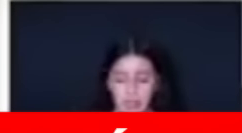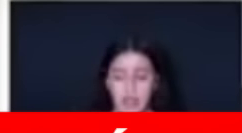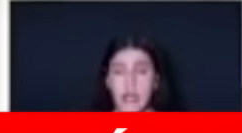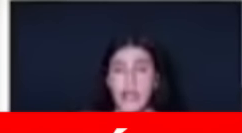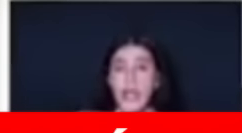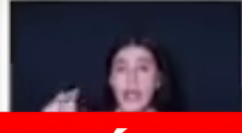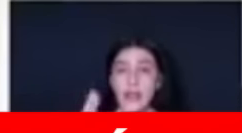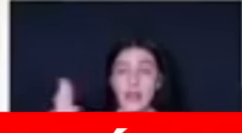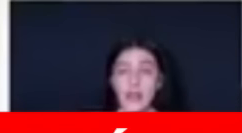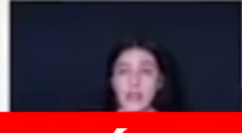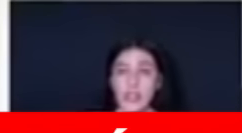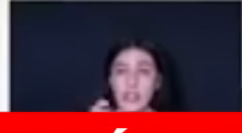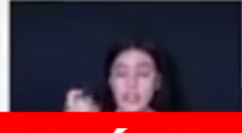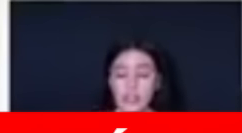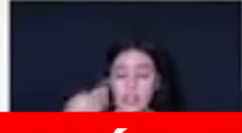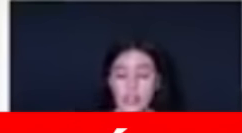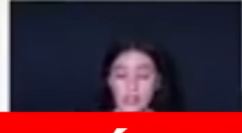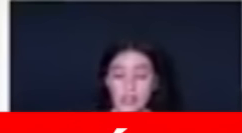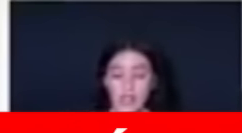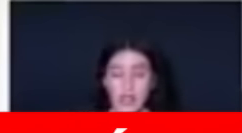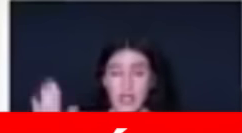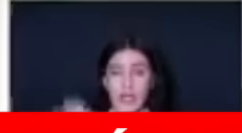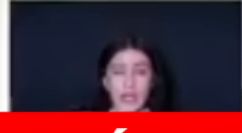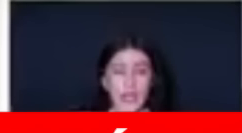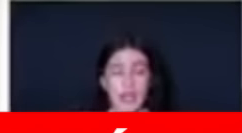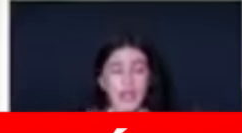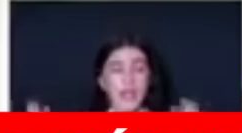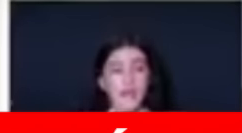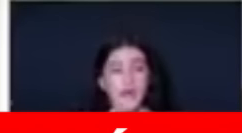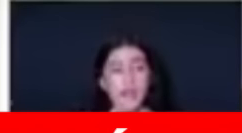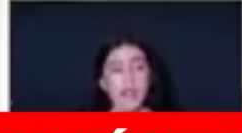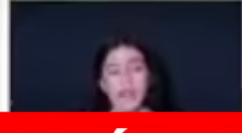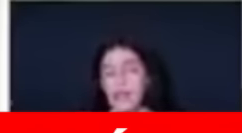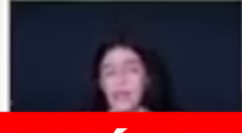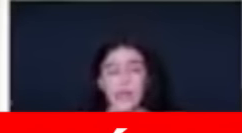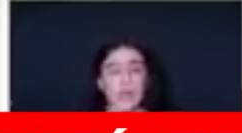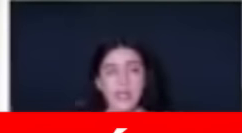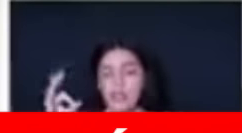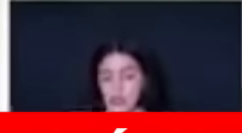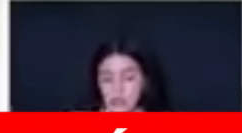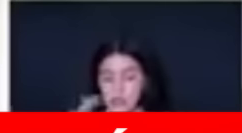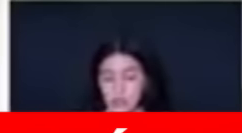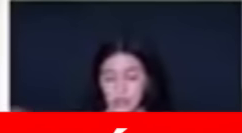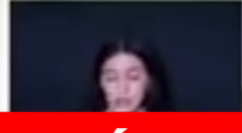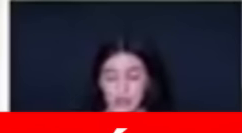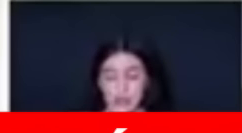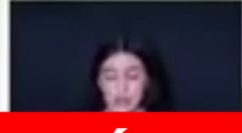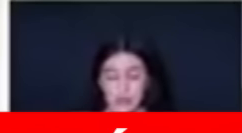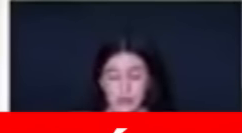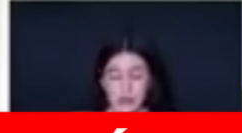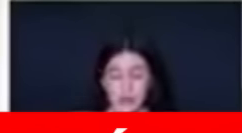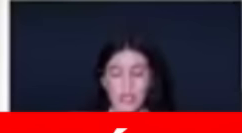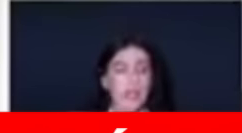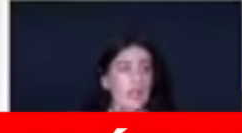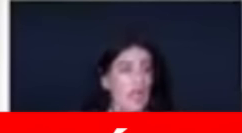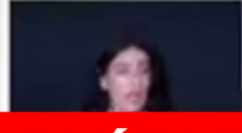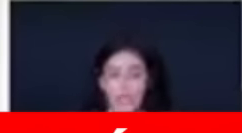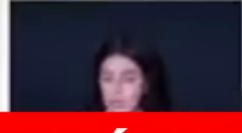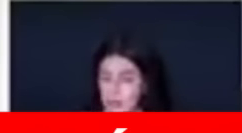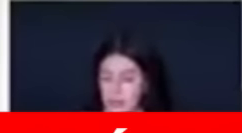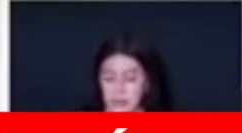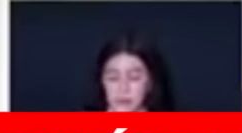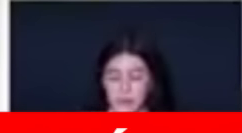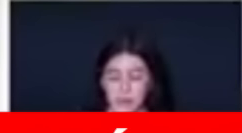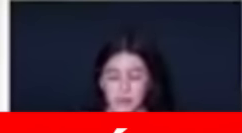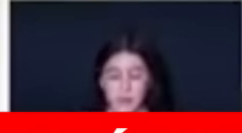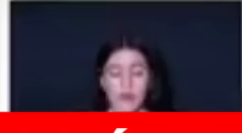86, la lucha era por la democracia, por dejarnos ir a votar de manera